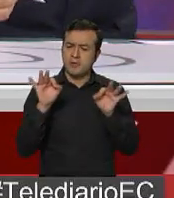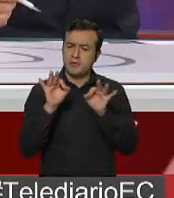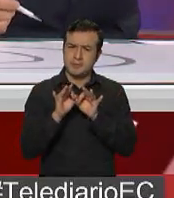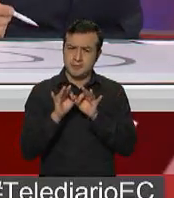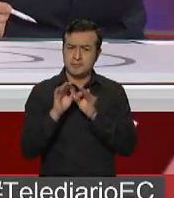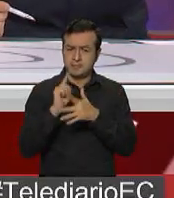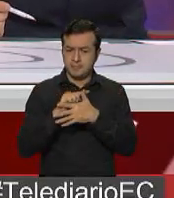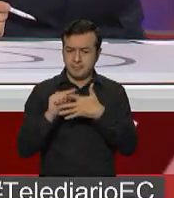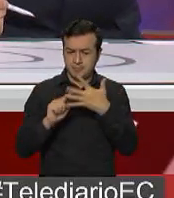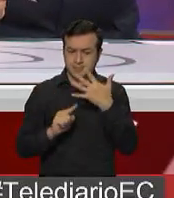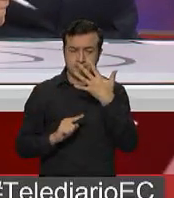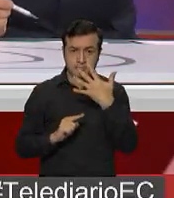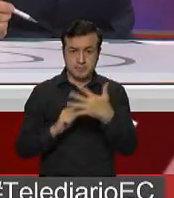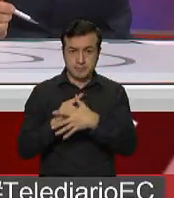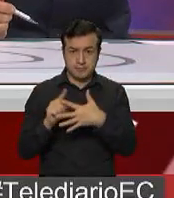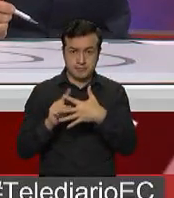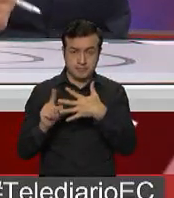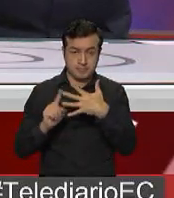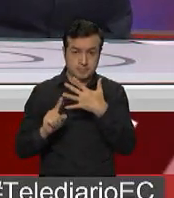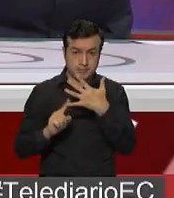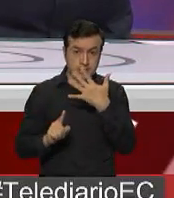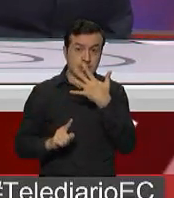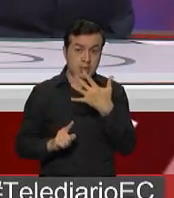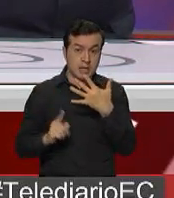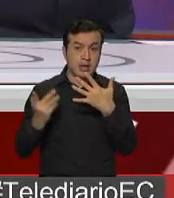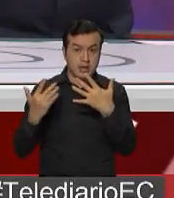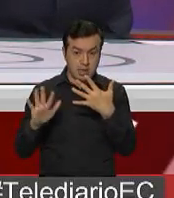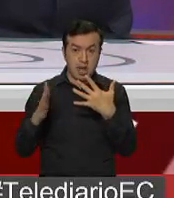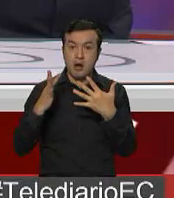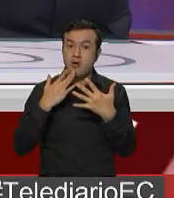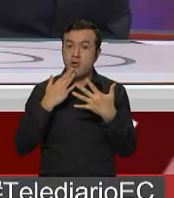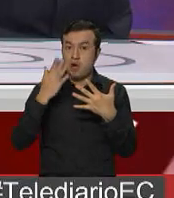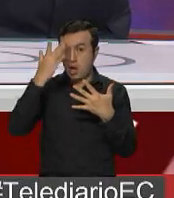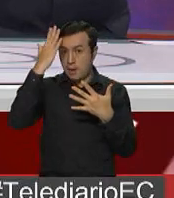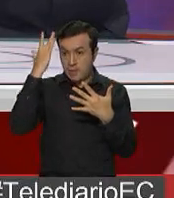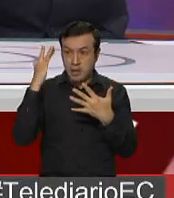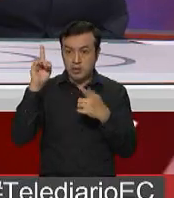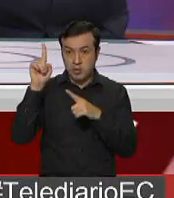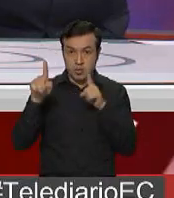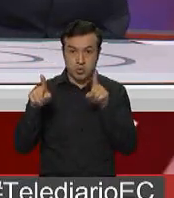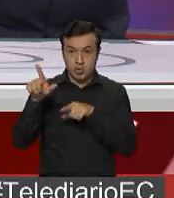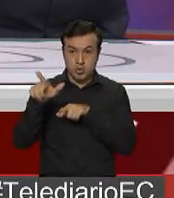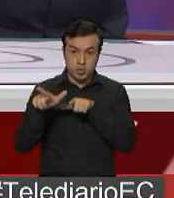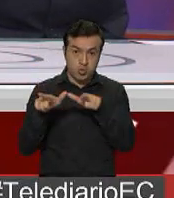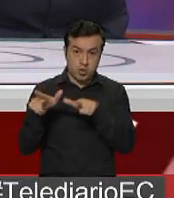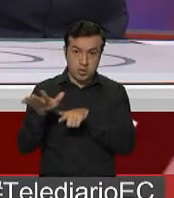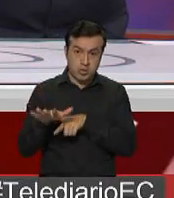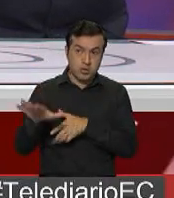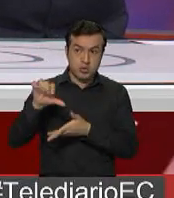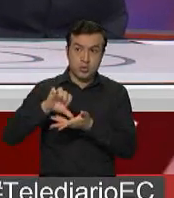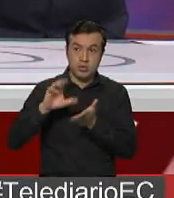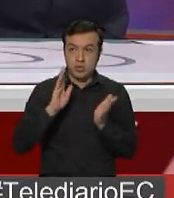todos estos trámites que se están dando ya en color amarillo en varios cantones y que se pueden